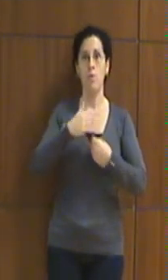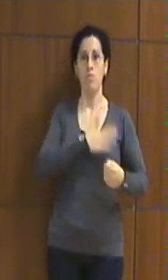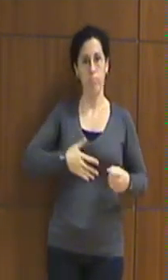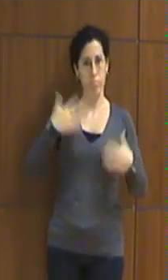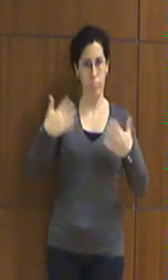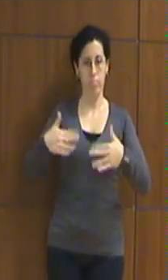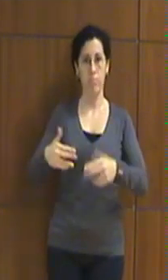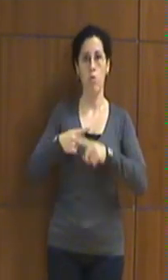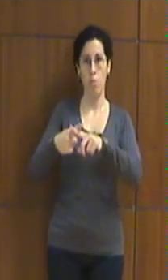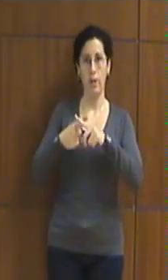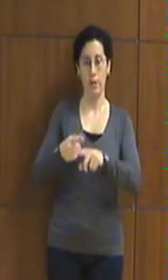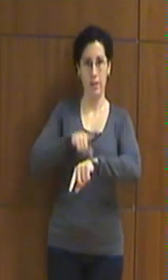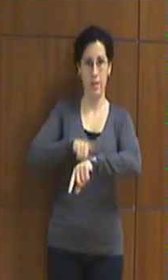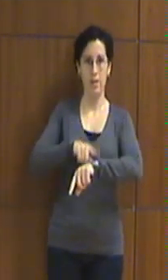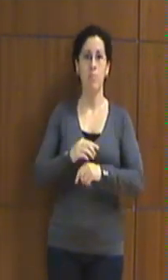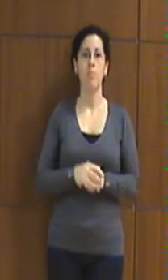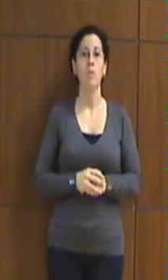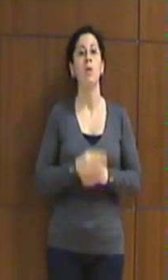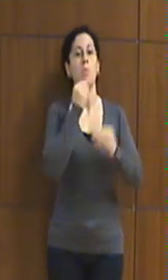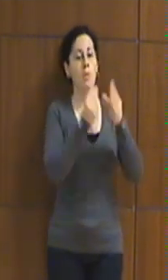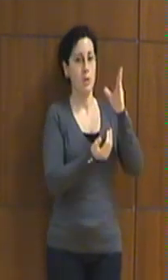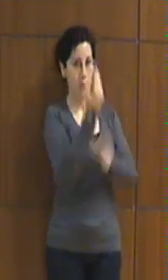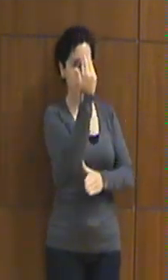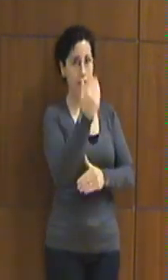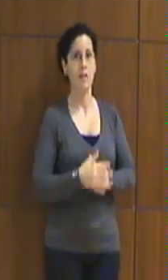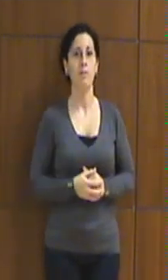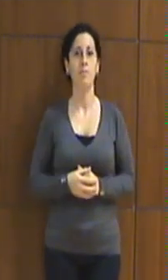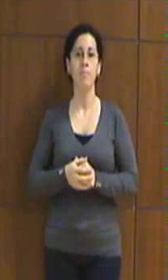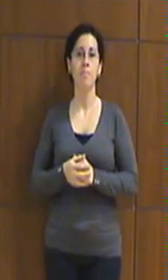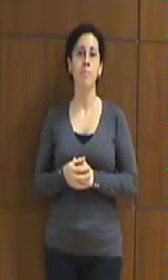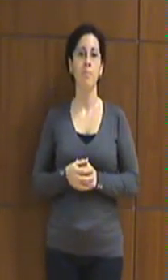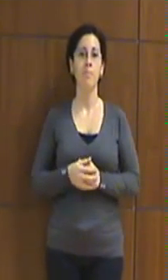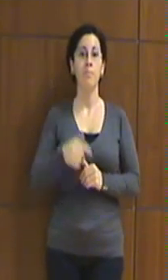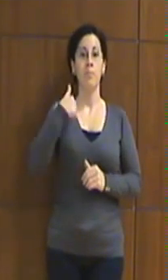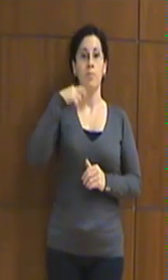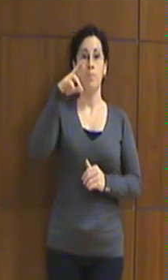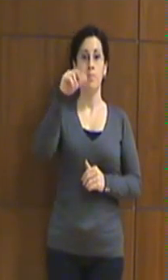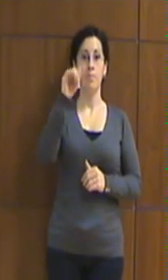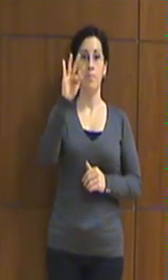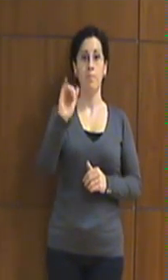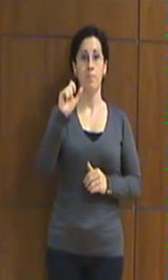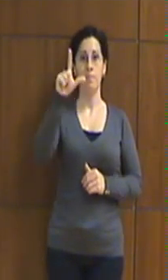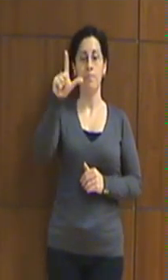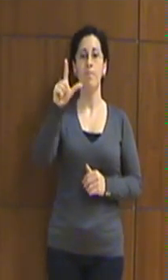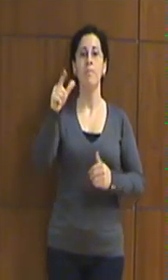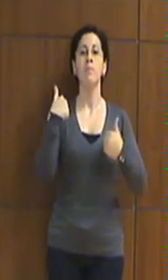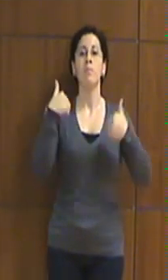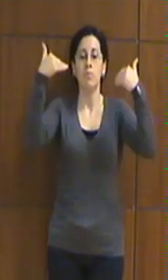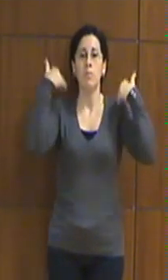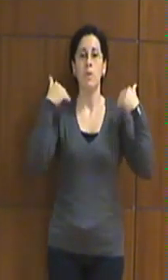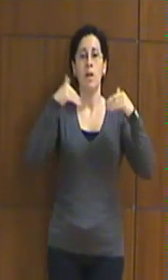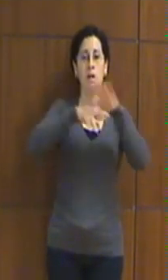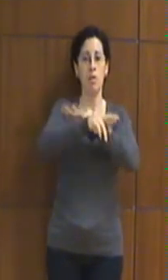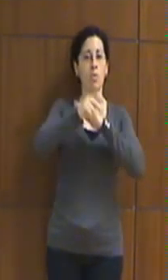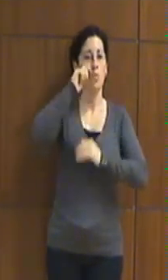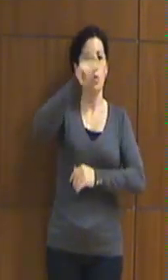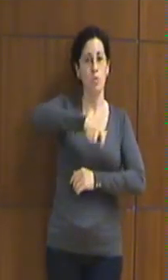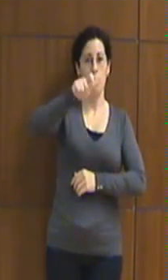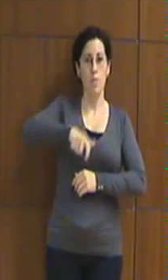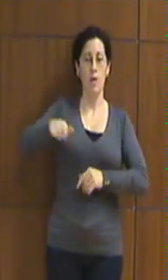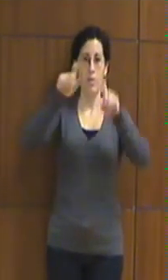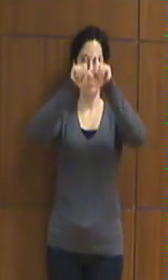favor, adelante. Buenos días, Juan Luis. Yo soy Rafael González, responsable de recursos humanos de Innova Data